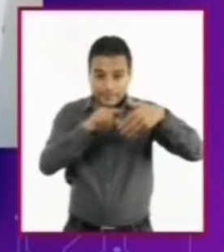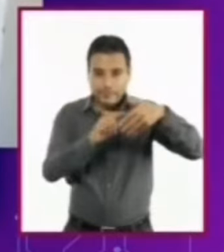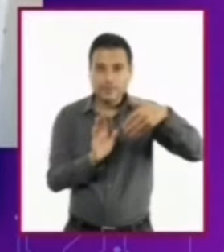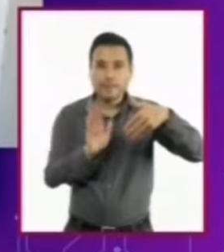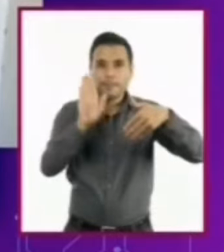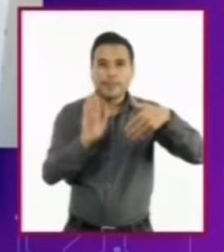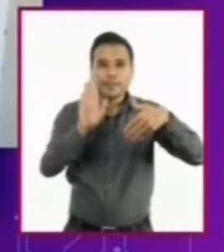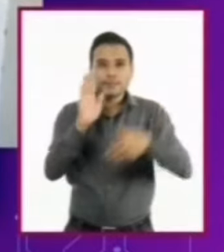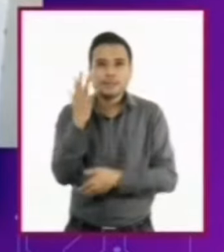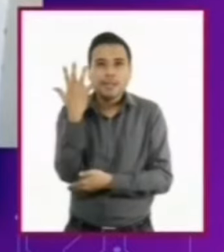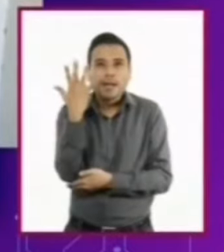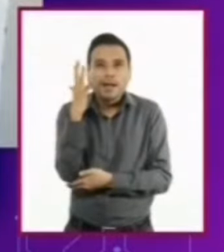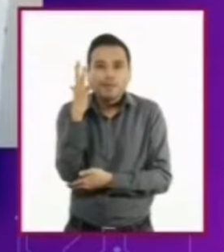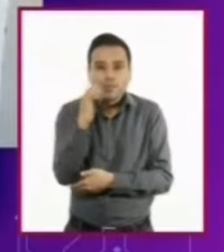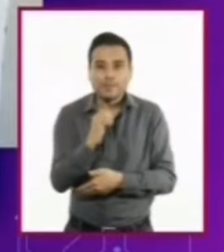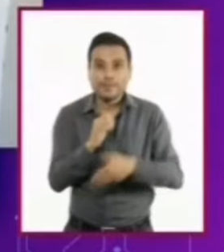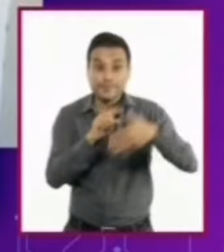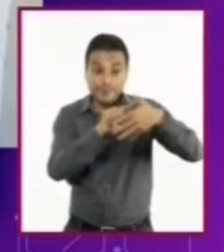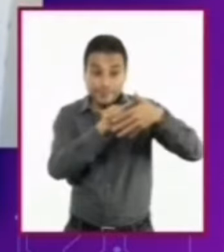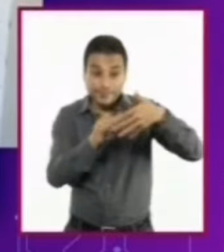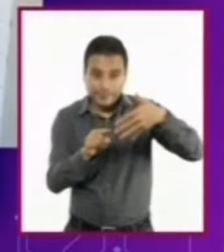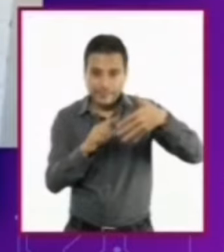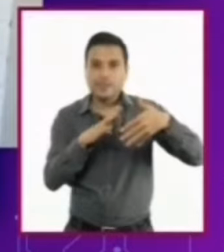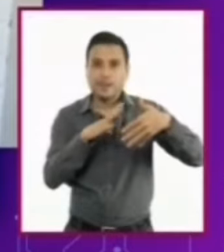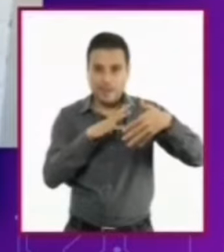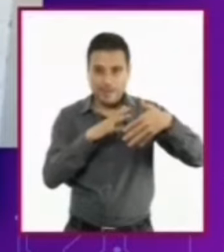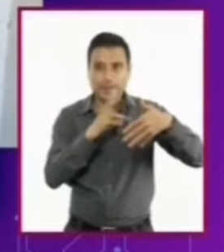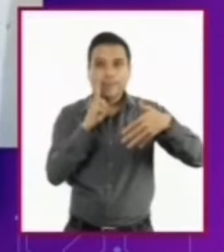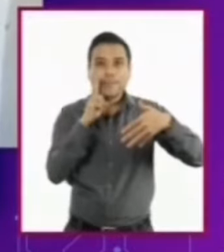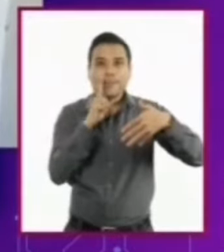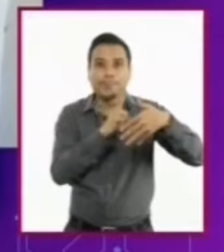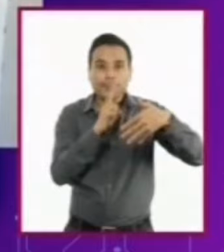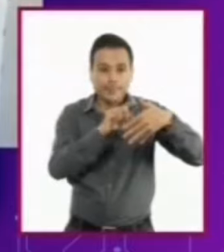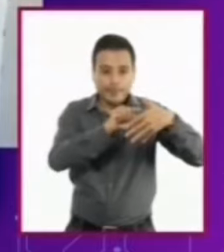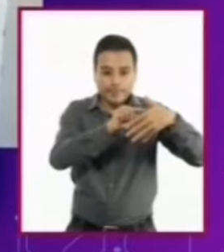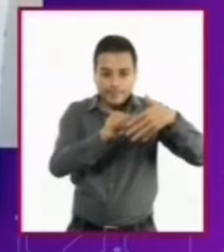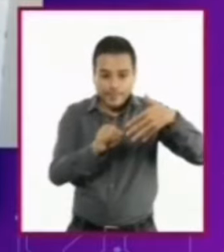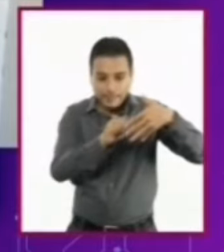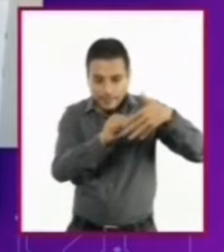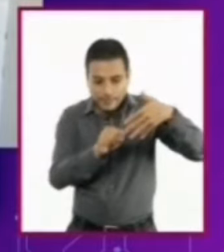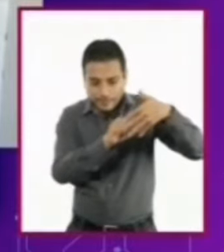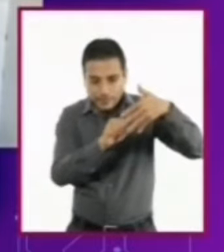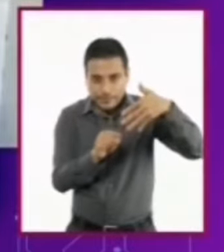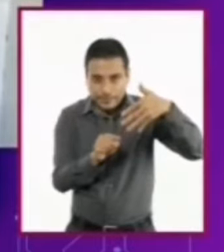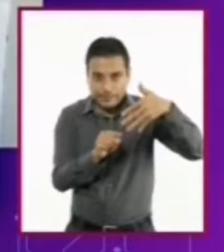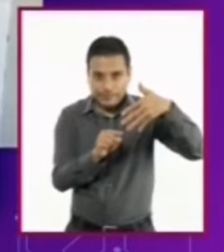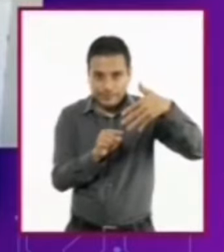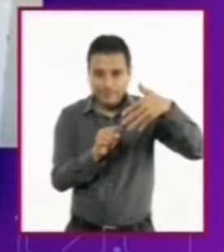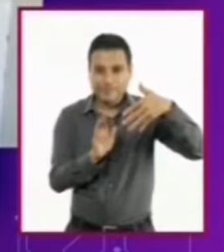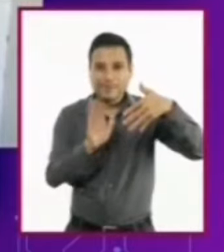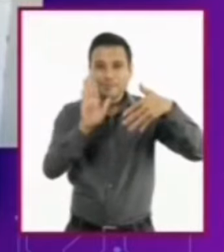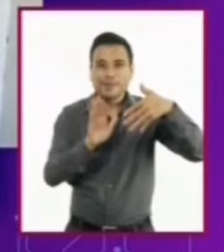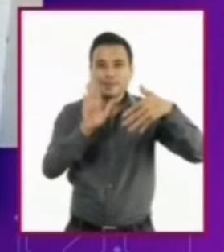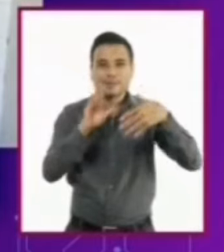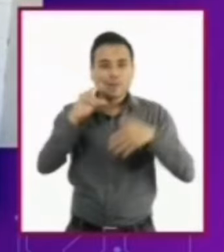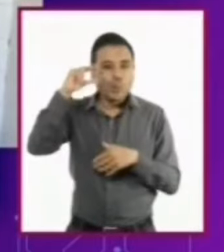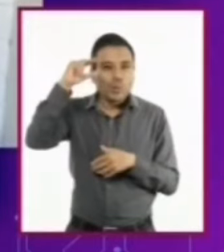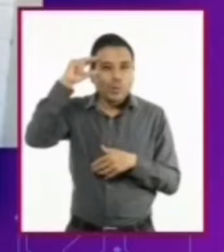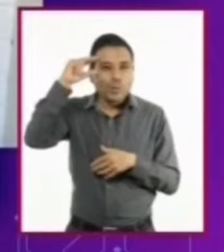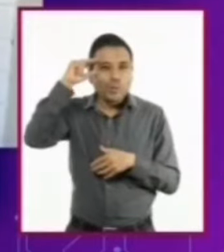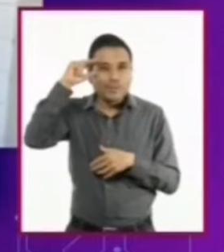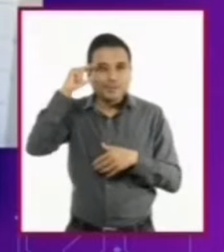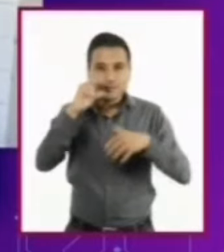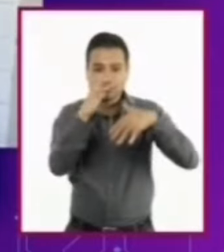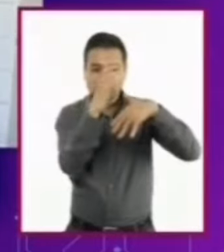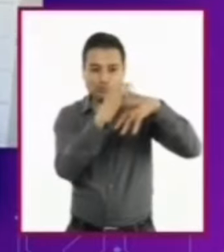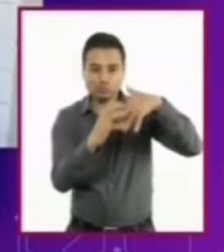de los bronquiolos, conduce aire a los alvéolos, que se agrupan como si fueran un racimo de uvas. En